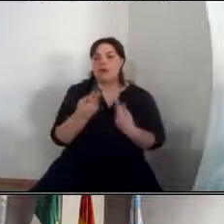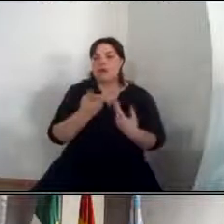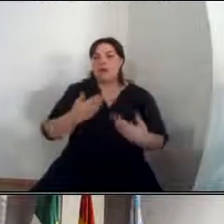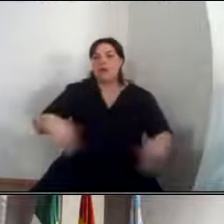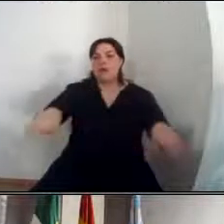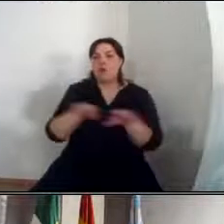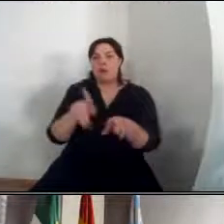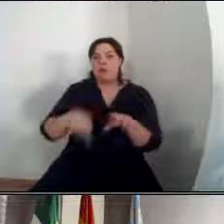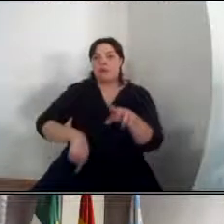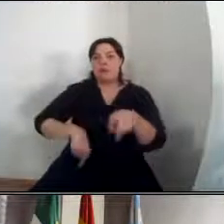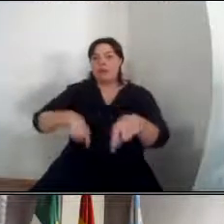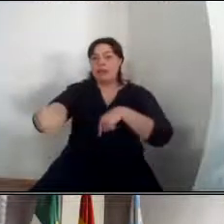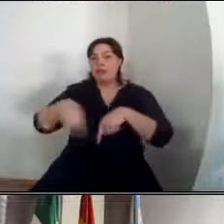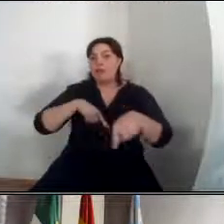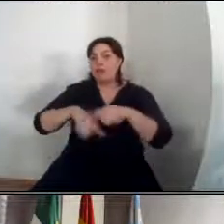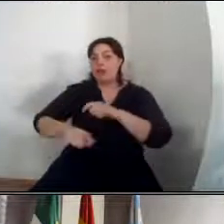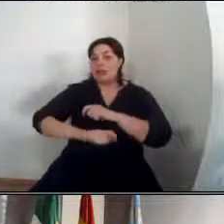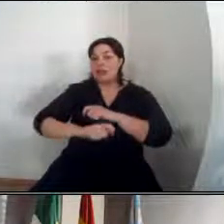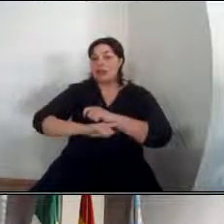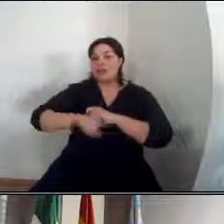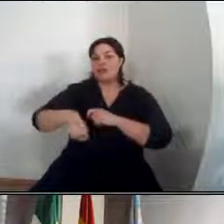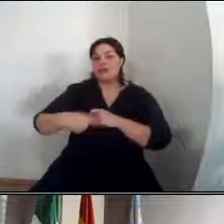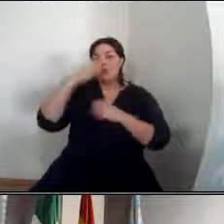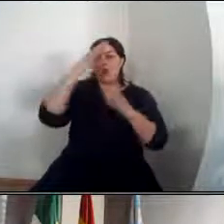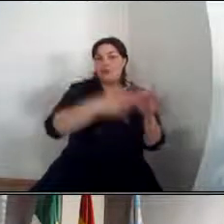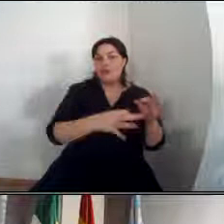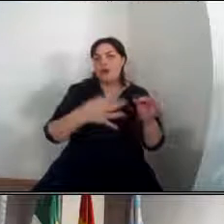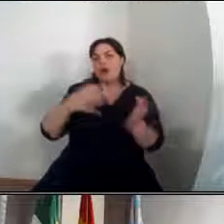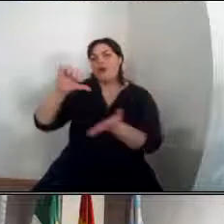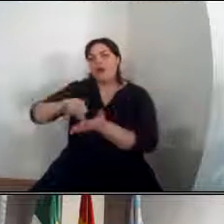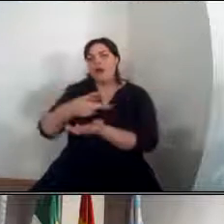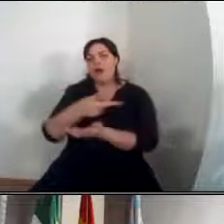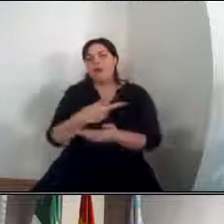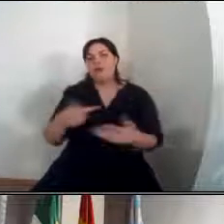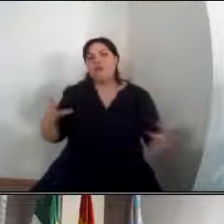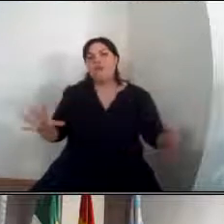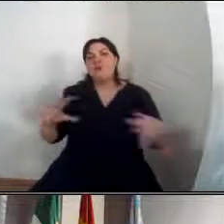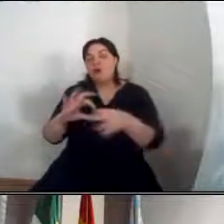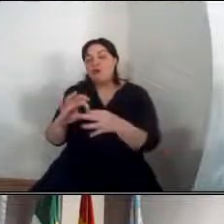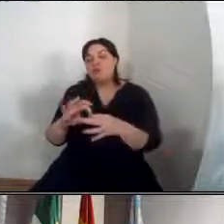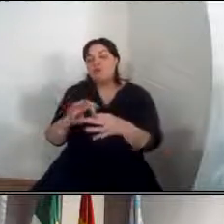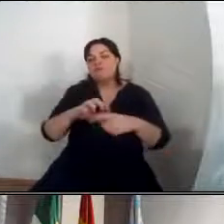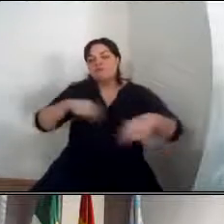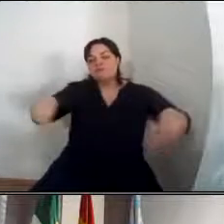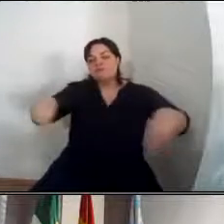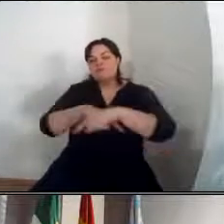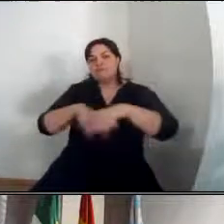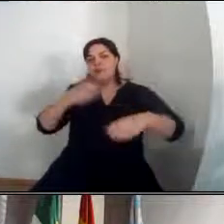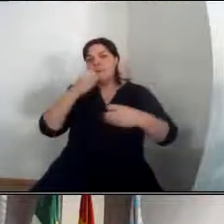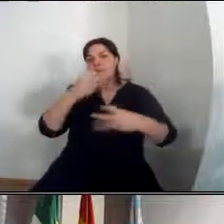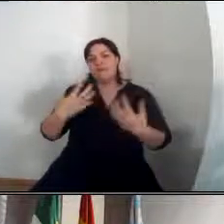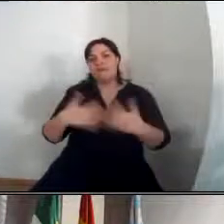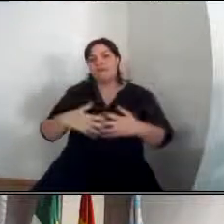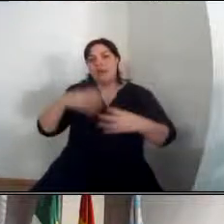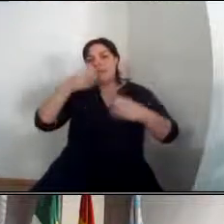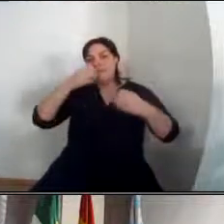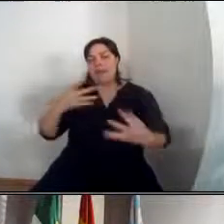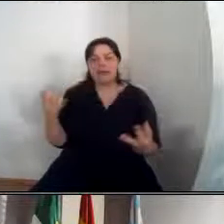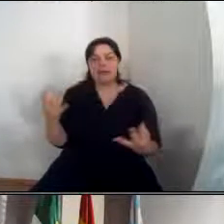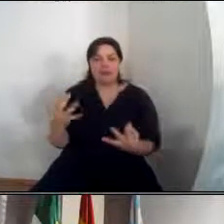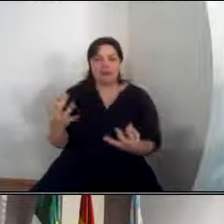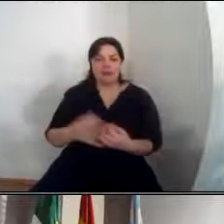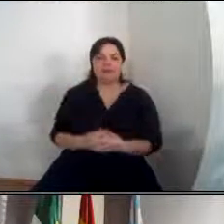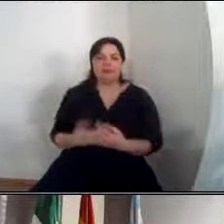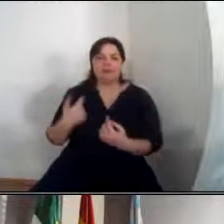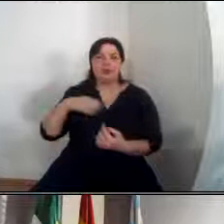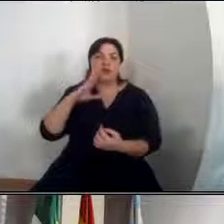que es estratégico que nos una a lo rural y a lo urbano, pues también esté funcionando. Y como he dicho